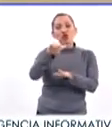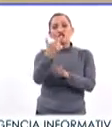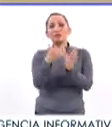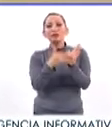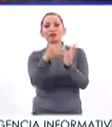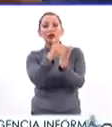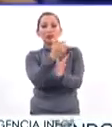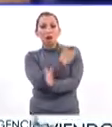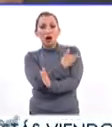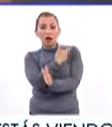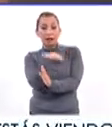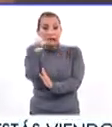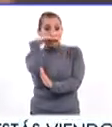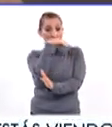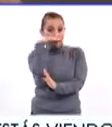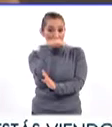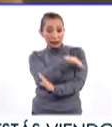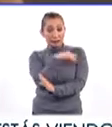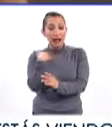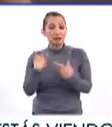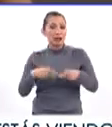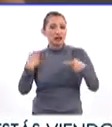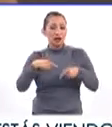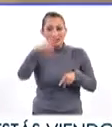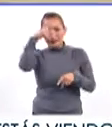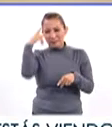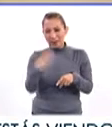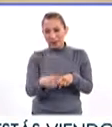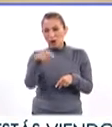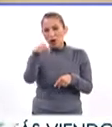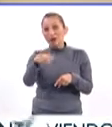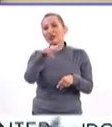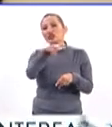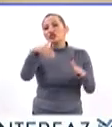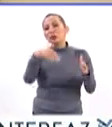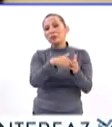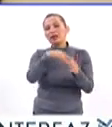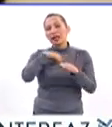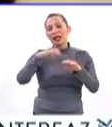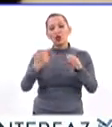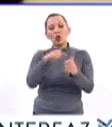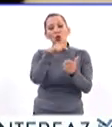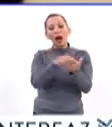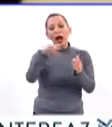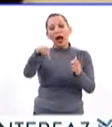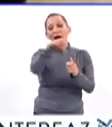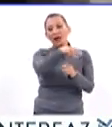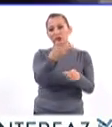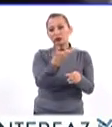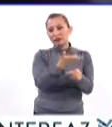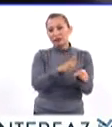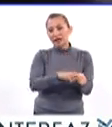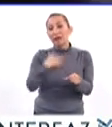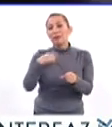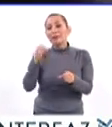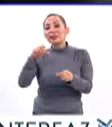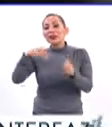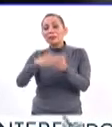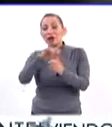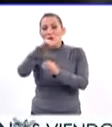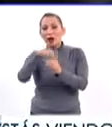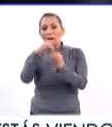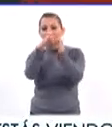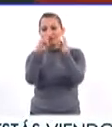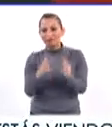12 millones de vacunas gratuitas a los habitantes mexicanos en 18,000 unidades médicas y en más de 20,000 puestos de